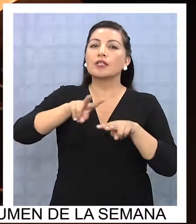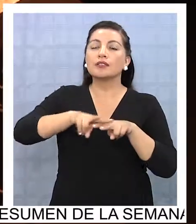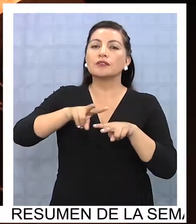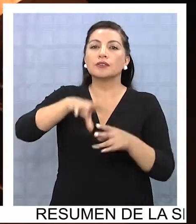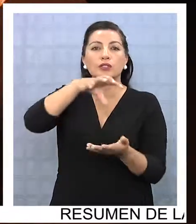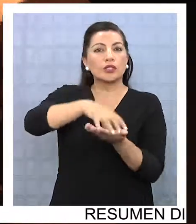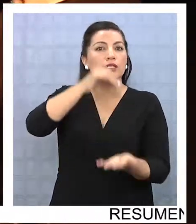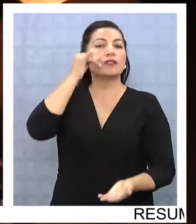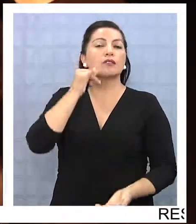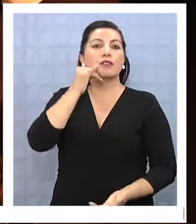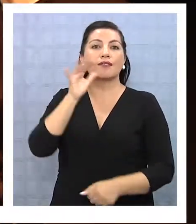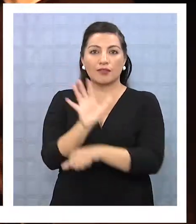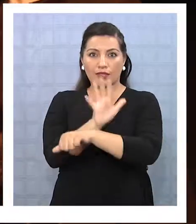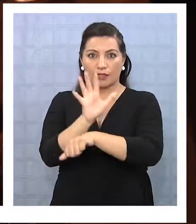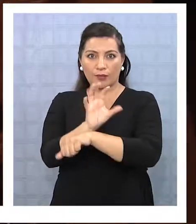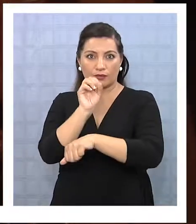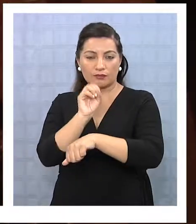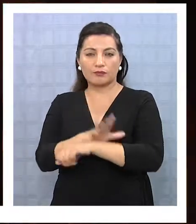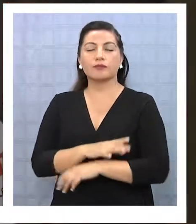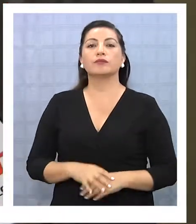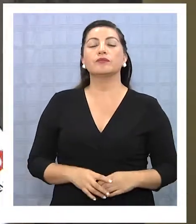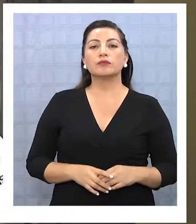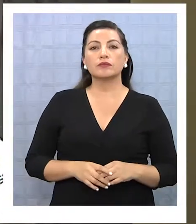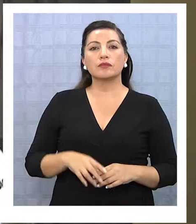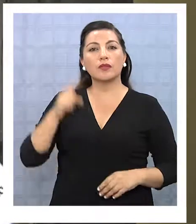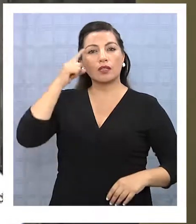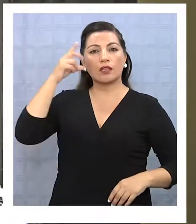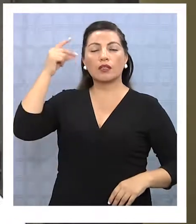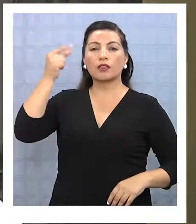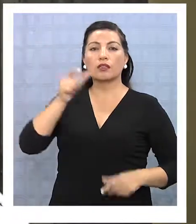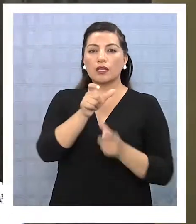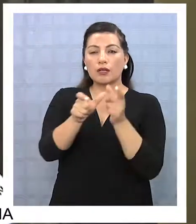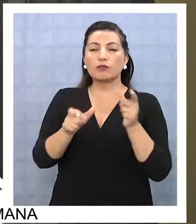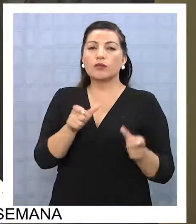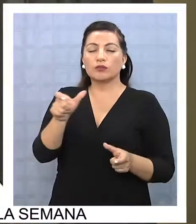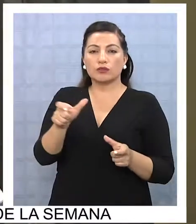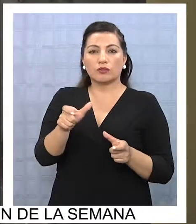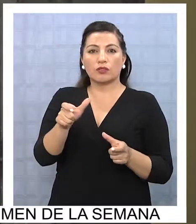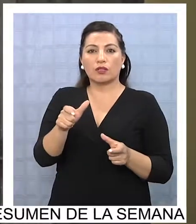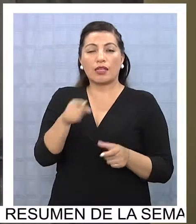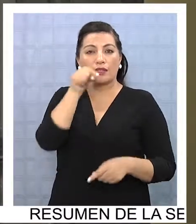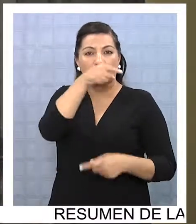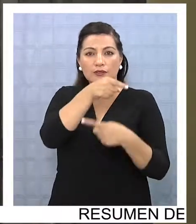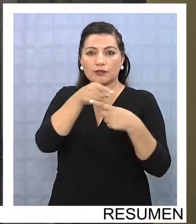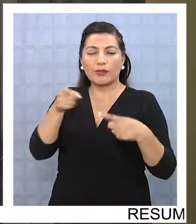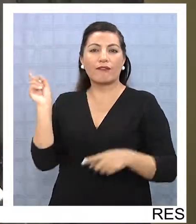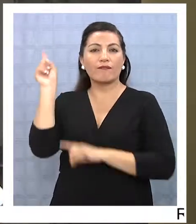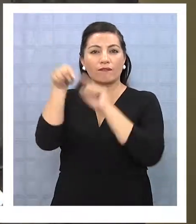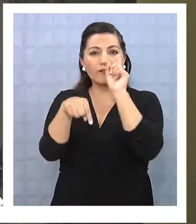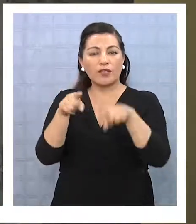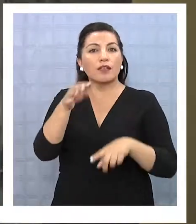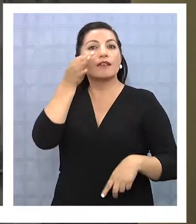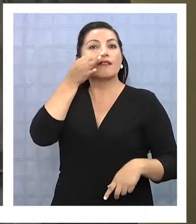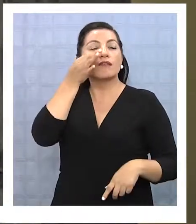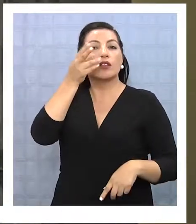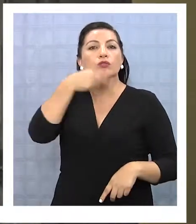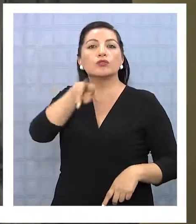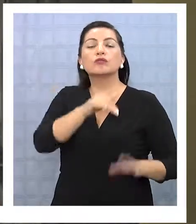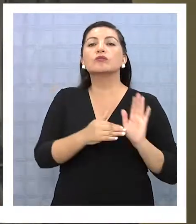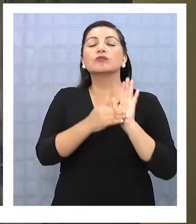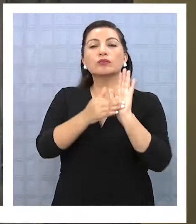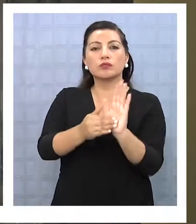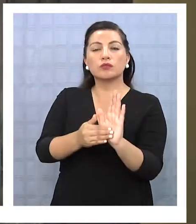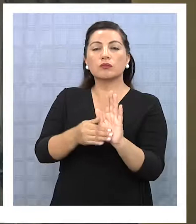nuestra ciudad en teatro. La idea es que los programadores vienen durante esta semana a ver todo lo que se está presentando, que es